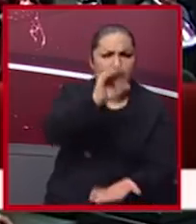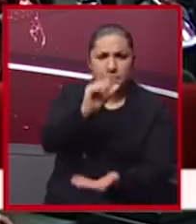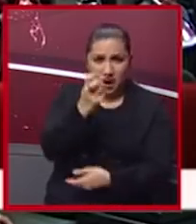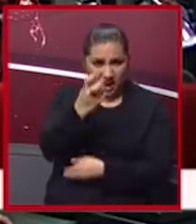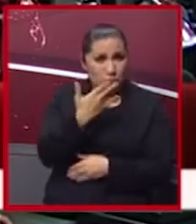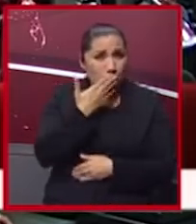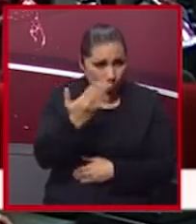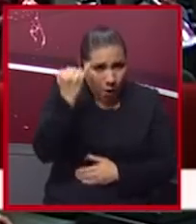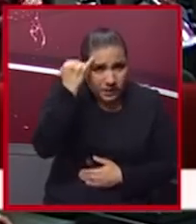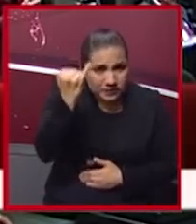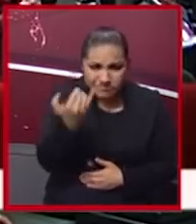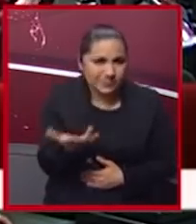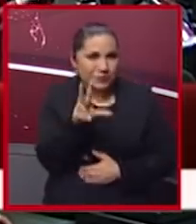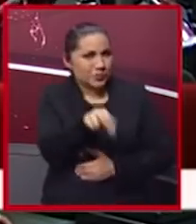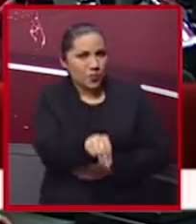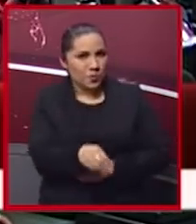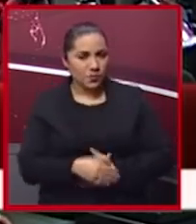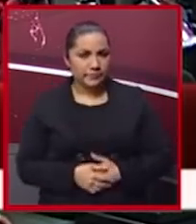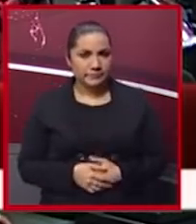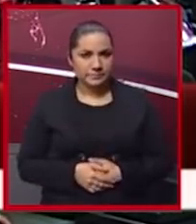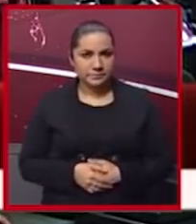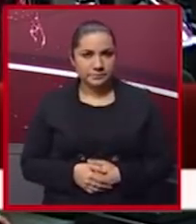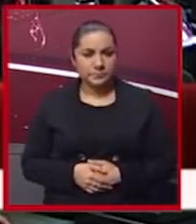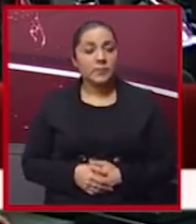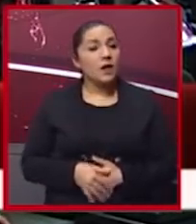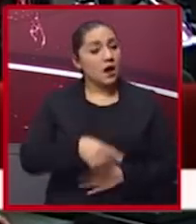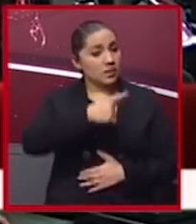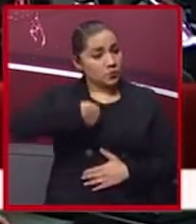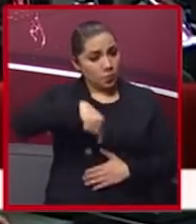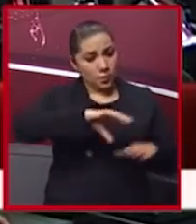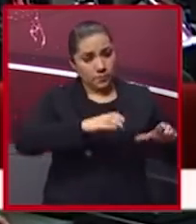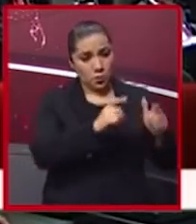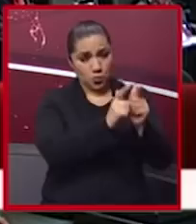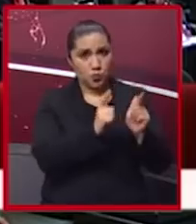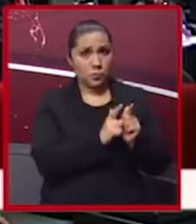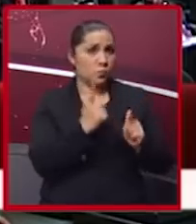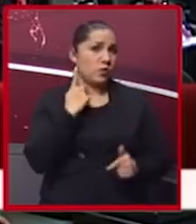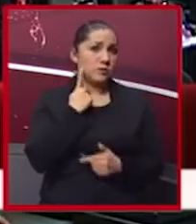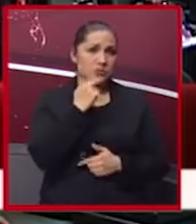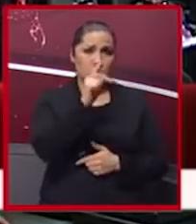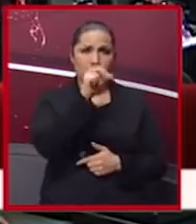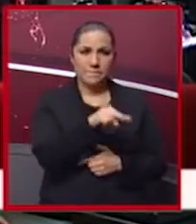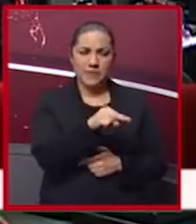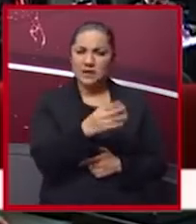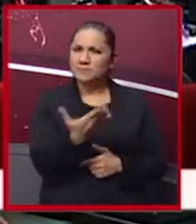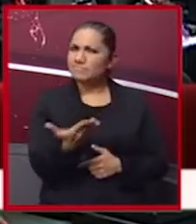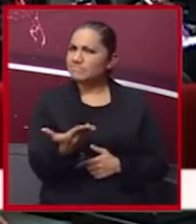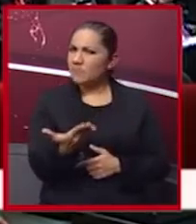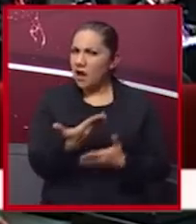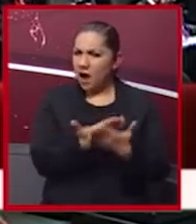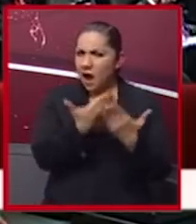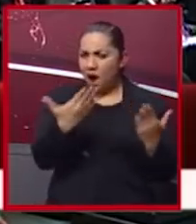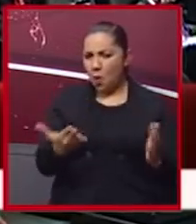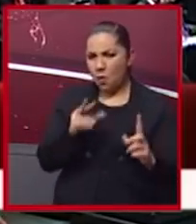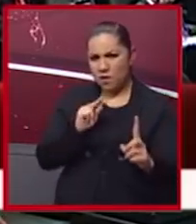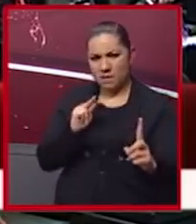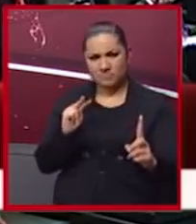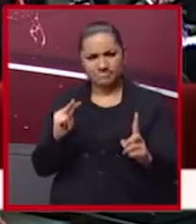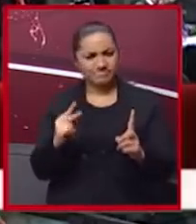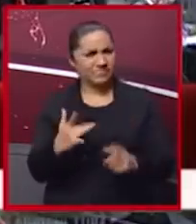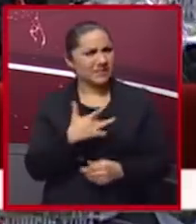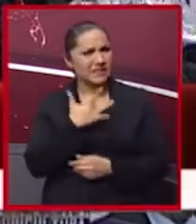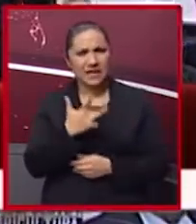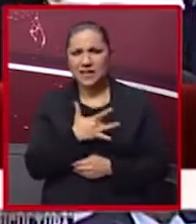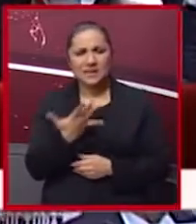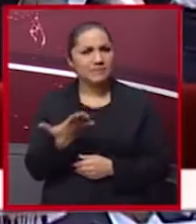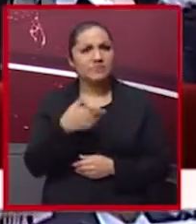La impresión que tenemos en el Partido Acción Nacional es que emergerán a partir de una mayor consecución en contra de